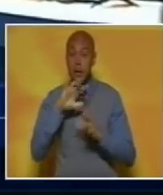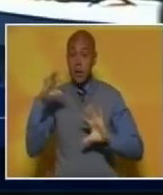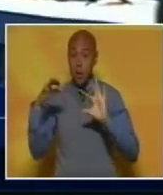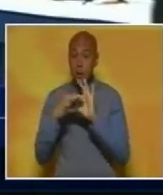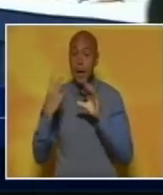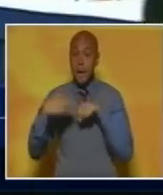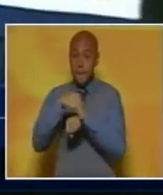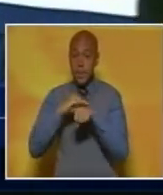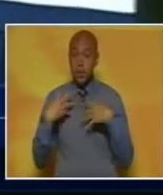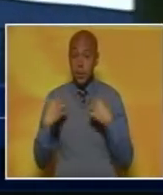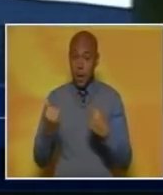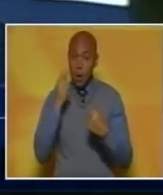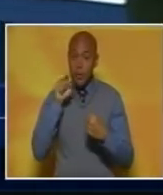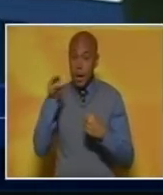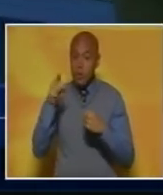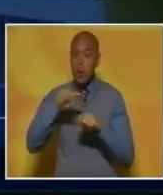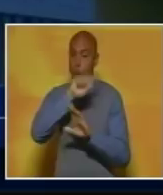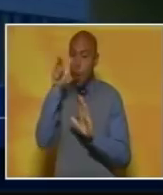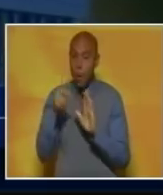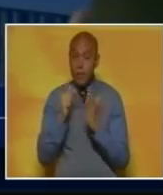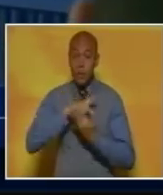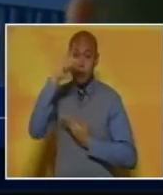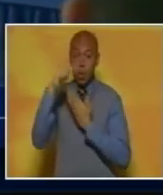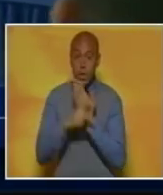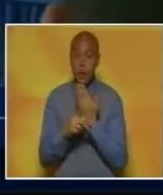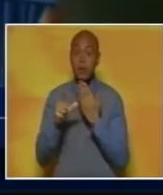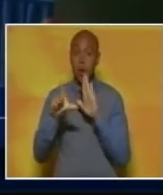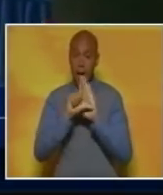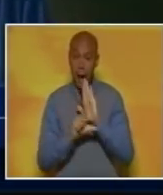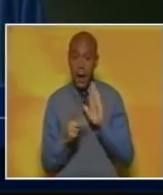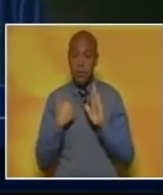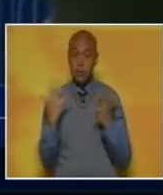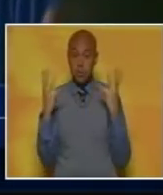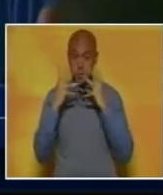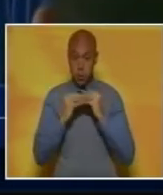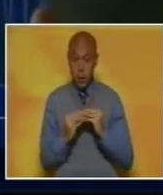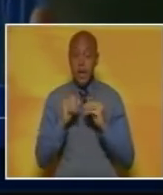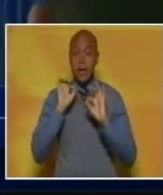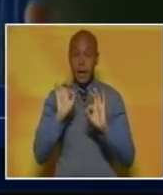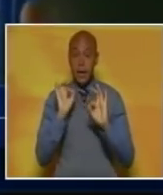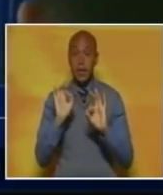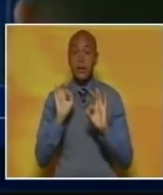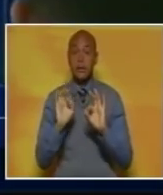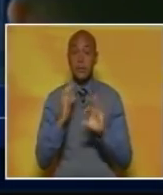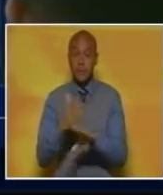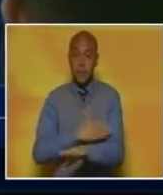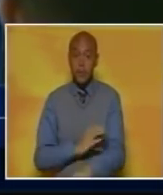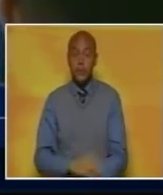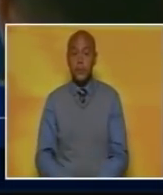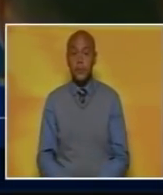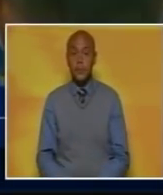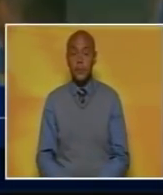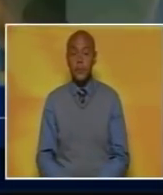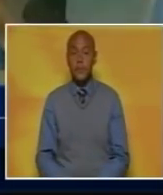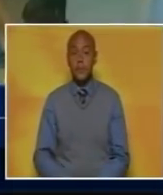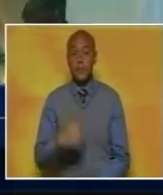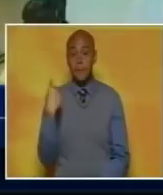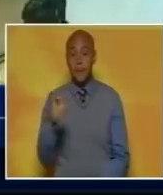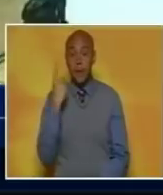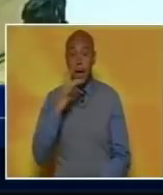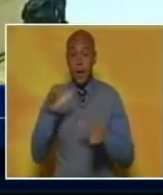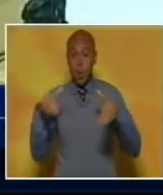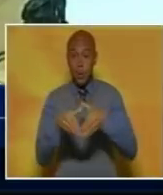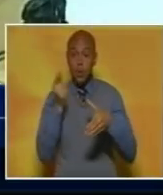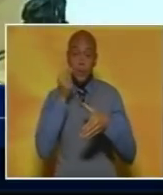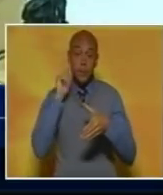Salud como órgano rector todas esas políticas en materia de establecer el sistema de alerta temprana. Durante un encuentro